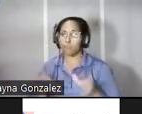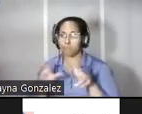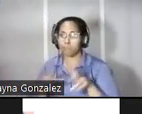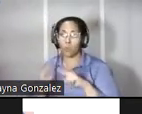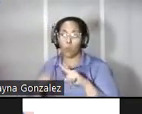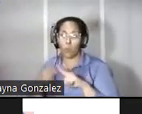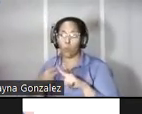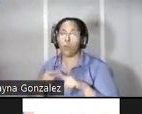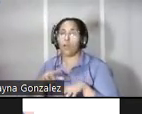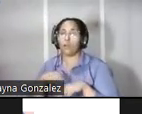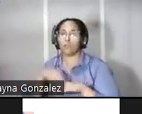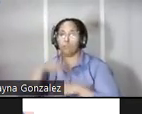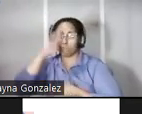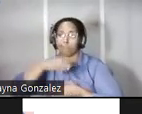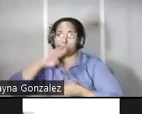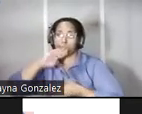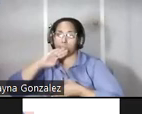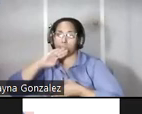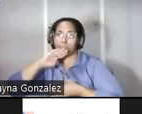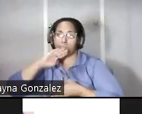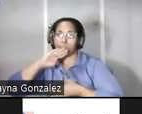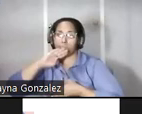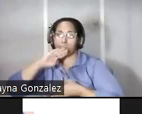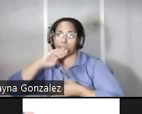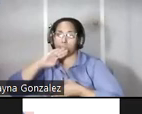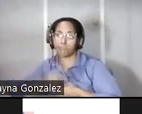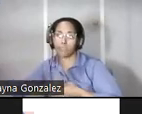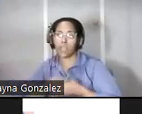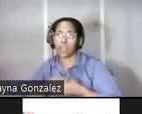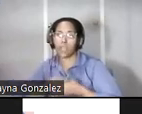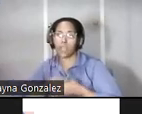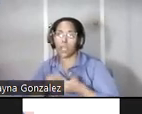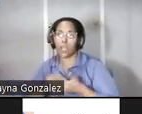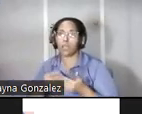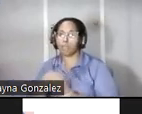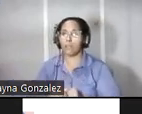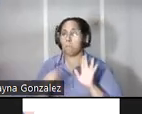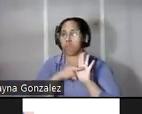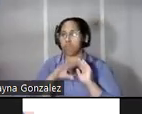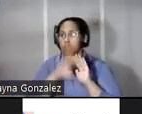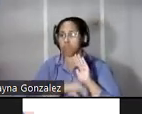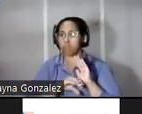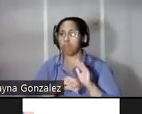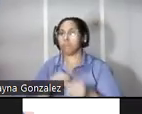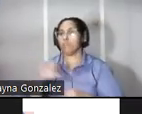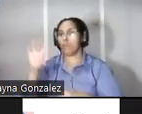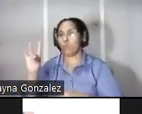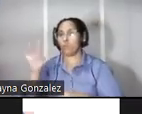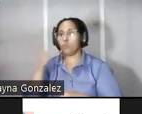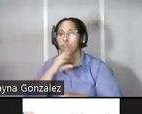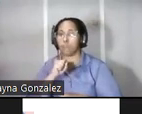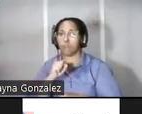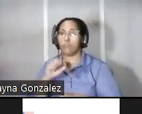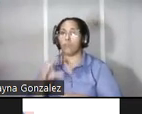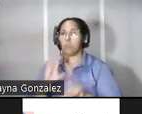Lo hacen cuando los hijos están en edades tempranas, cuando tienen como menos de 8 años, como fue